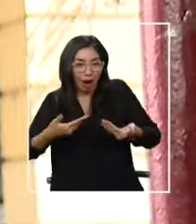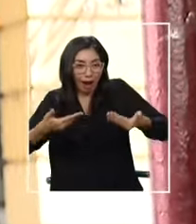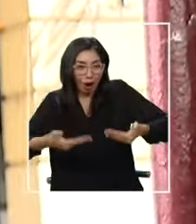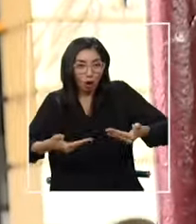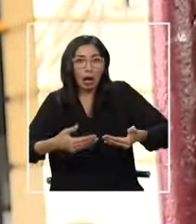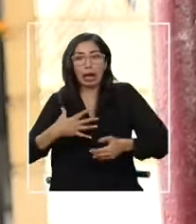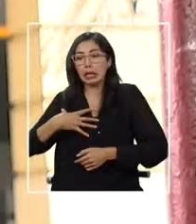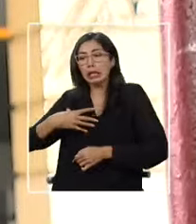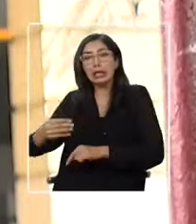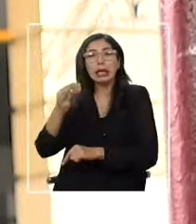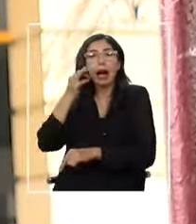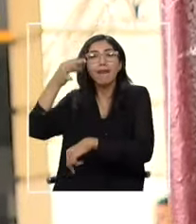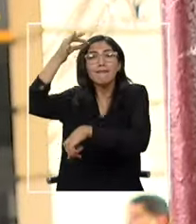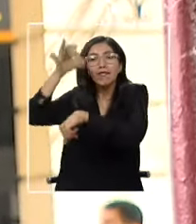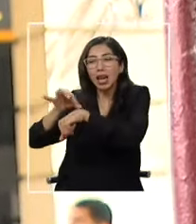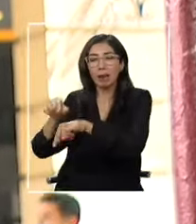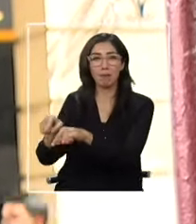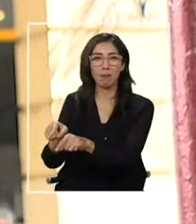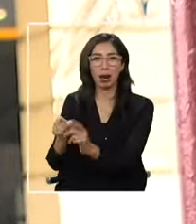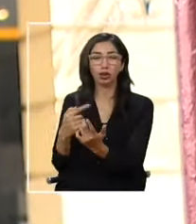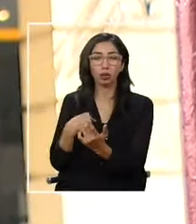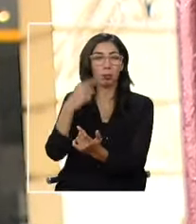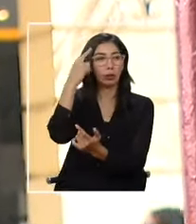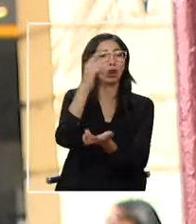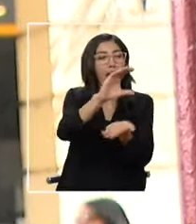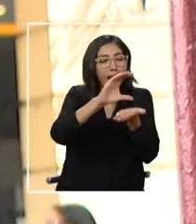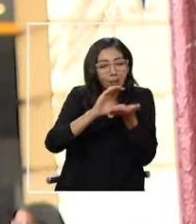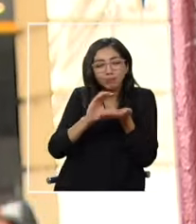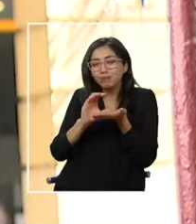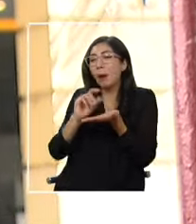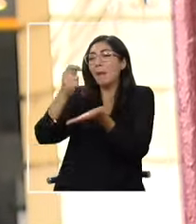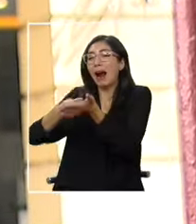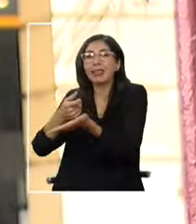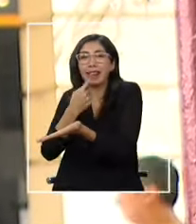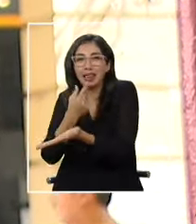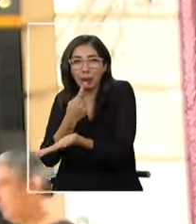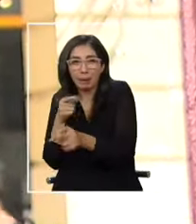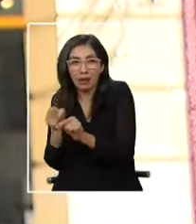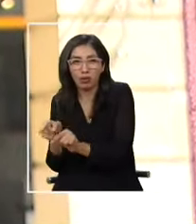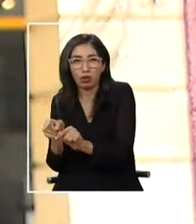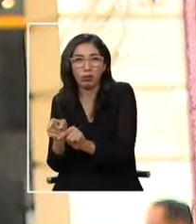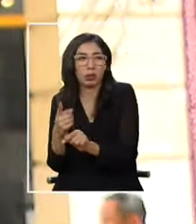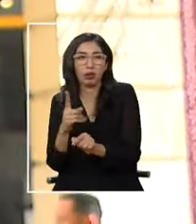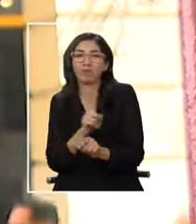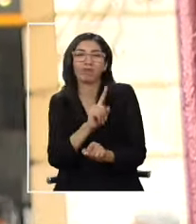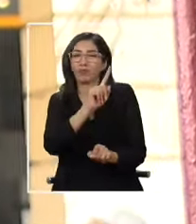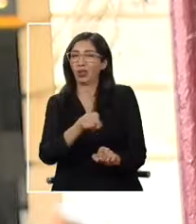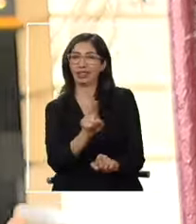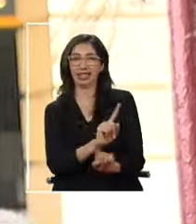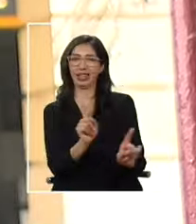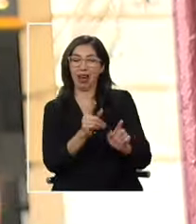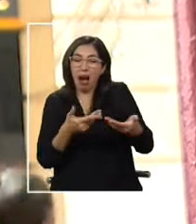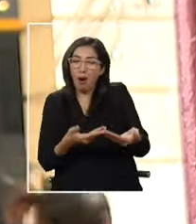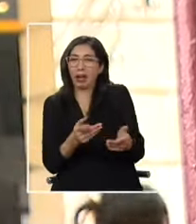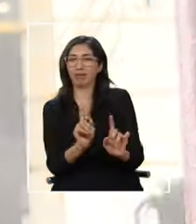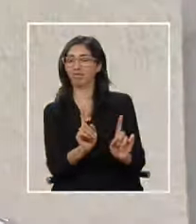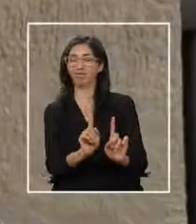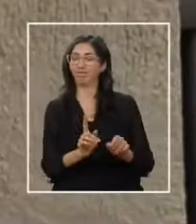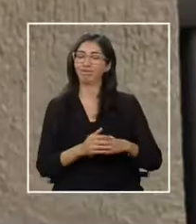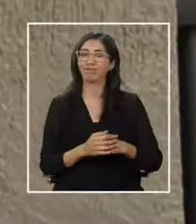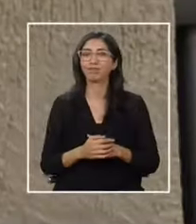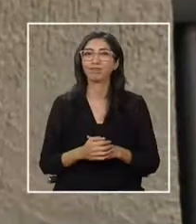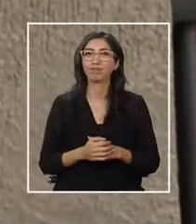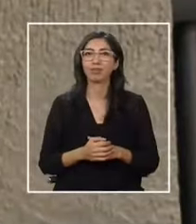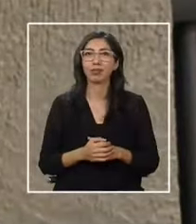digamos, tengo una hija que está enferma y paso tratamiento definitivamente, pero no es rentable, por el momento no es rentable.